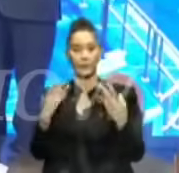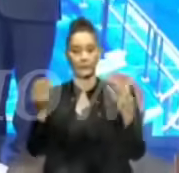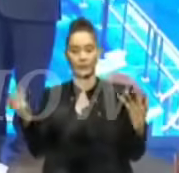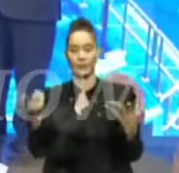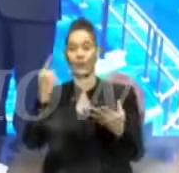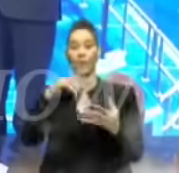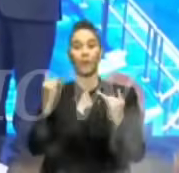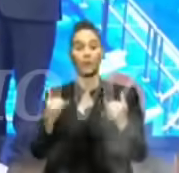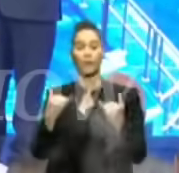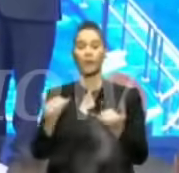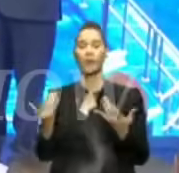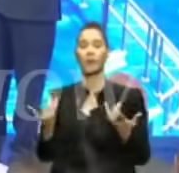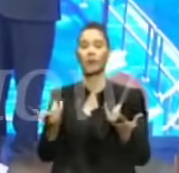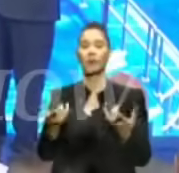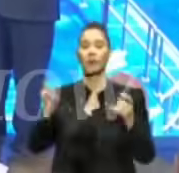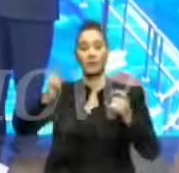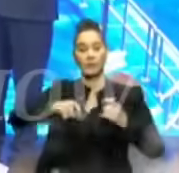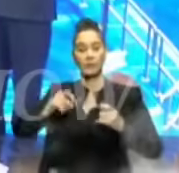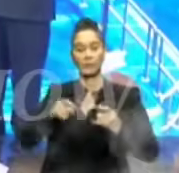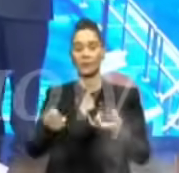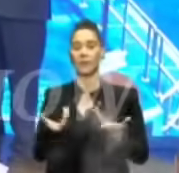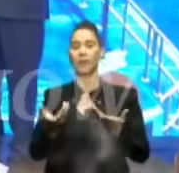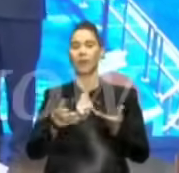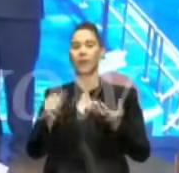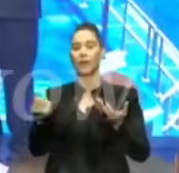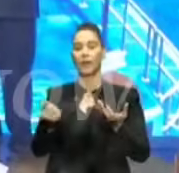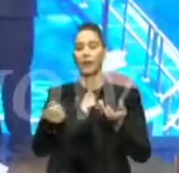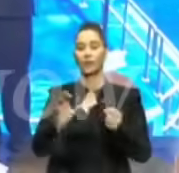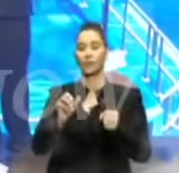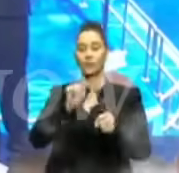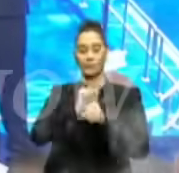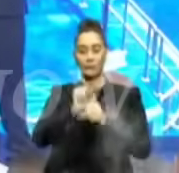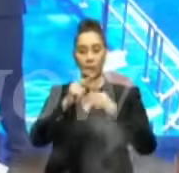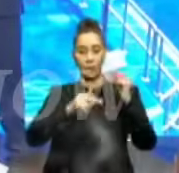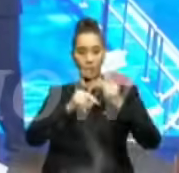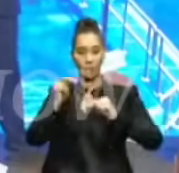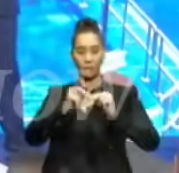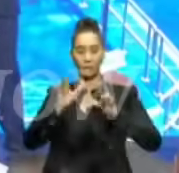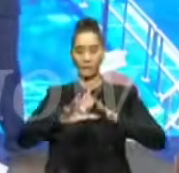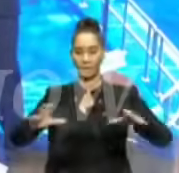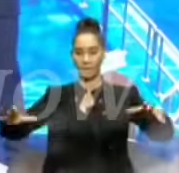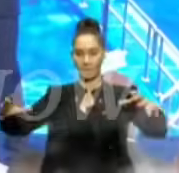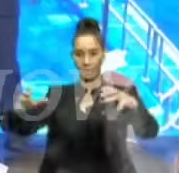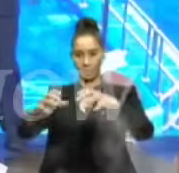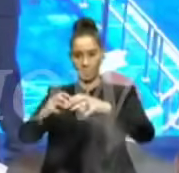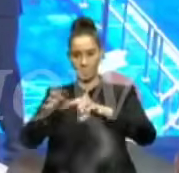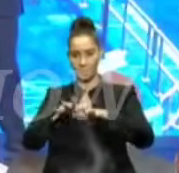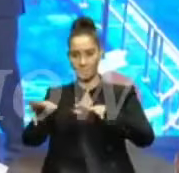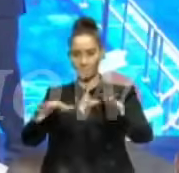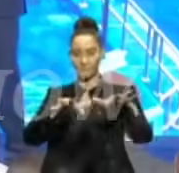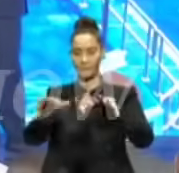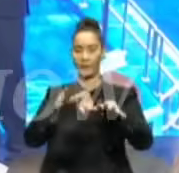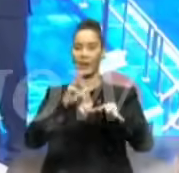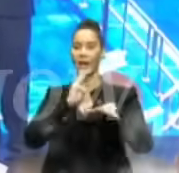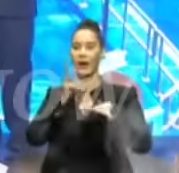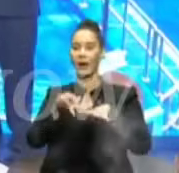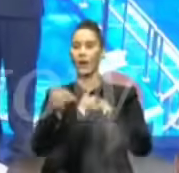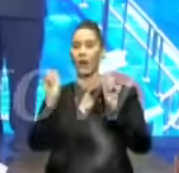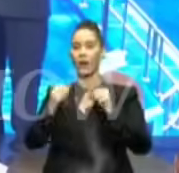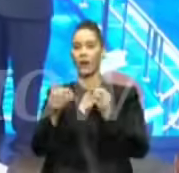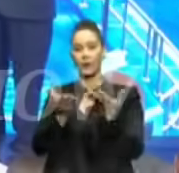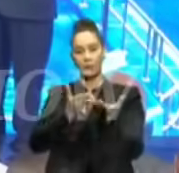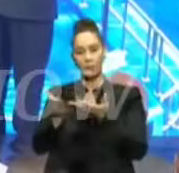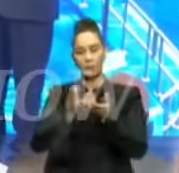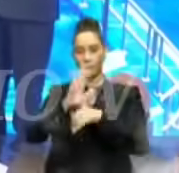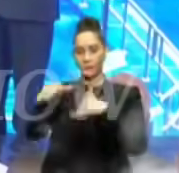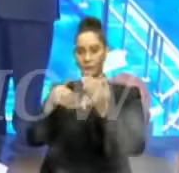por lo tanto requiere una optimización de recurso agua para poder nosotros darle servicio